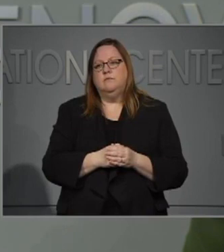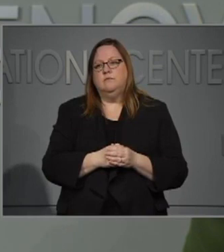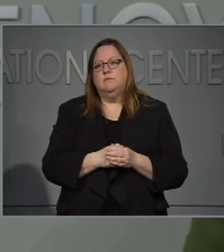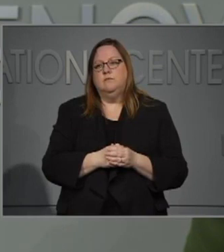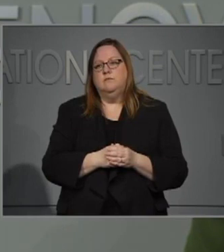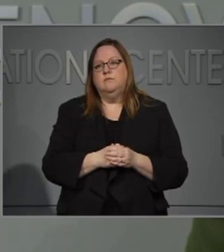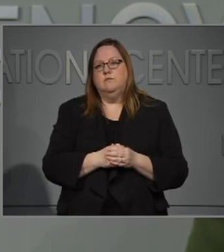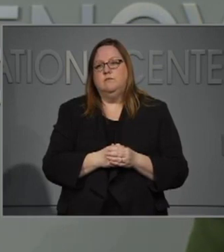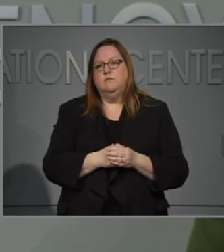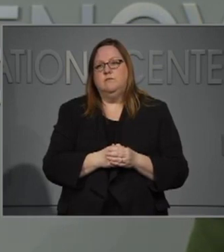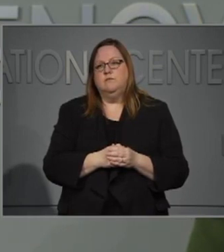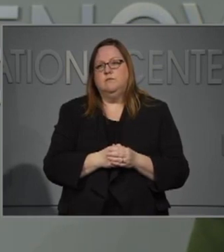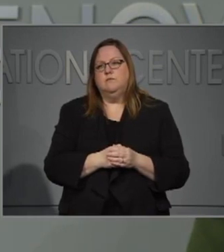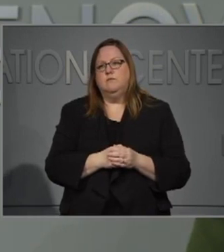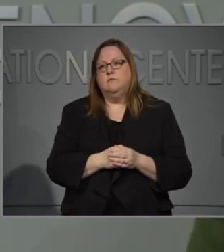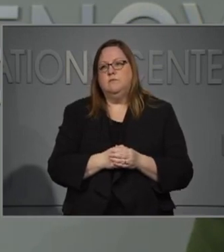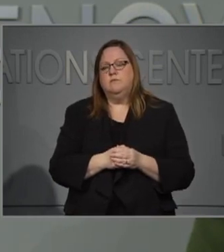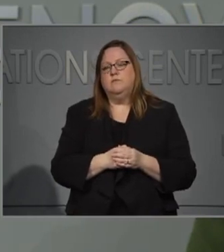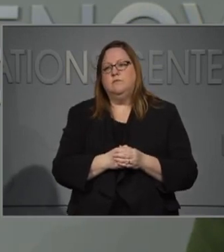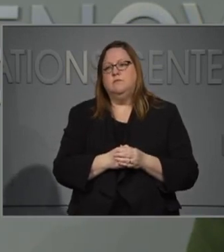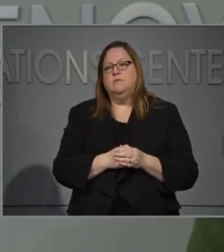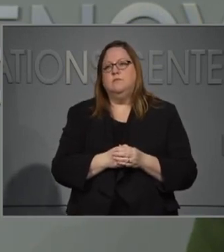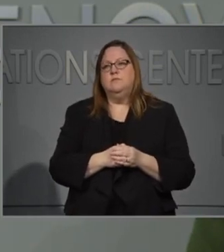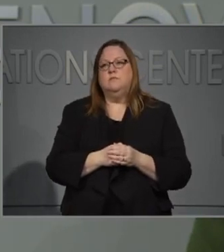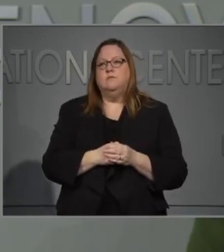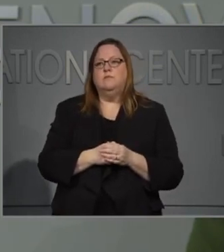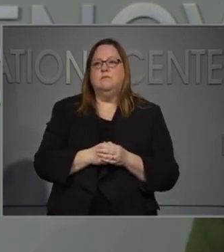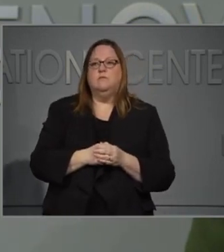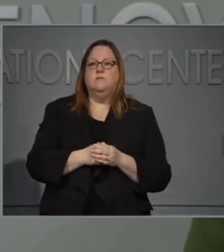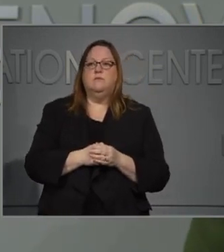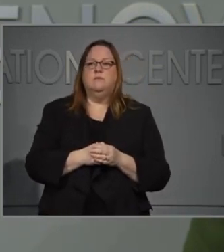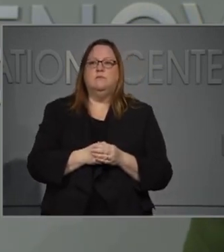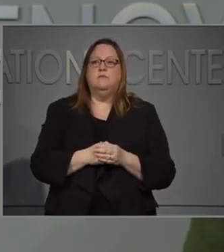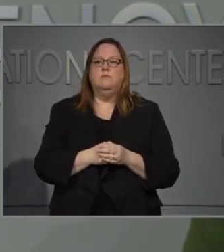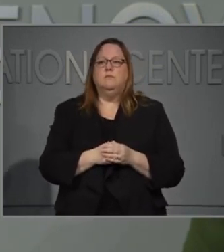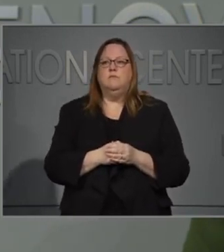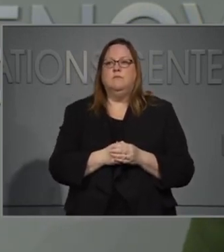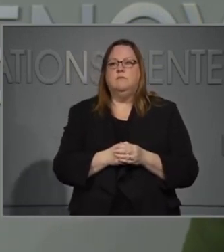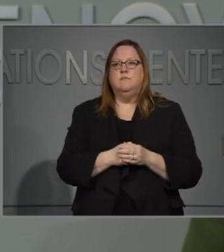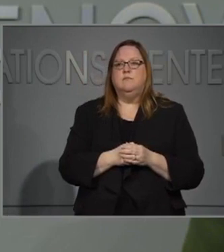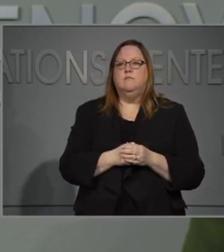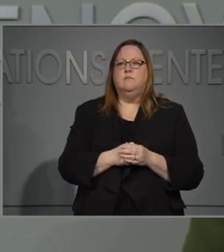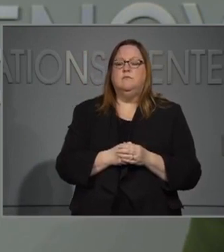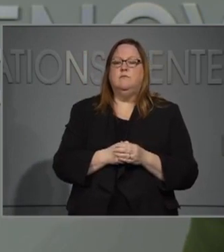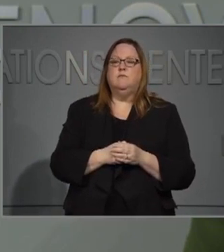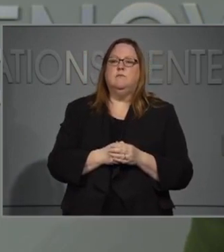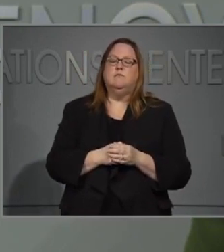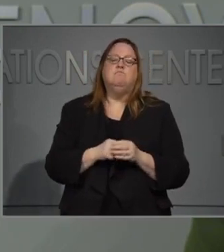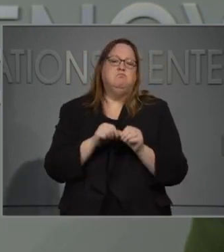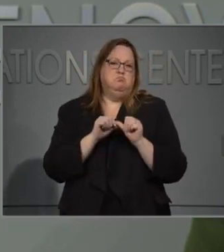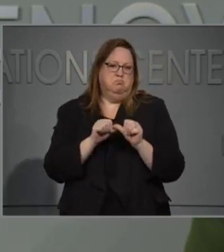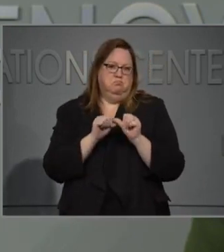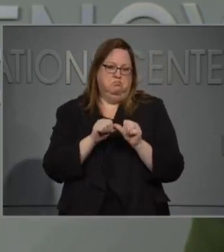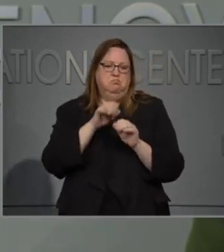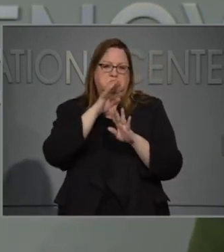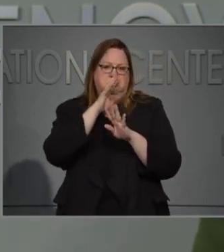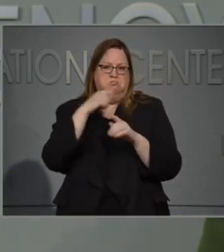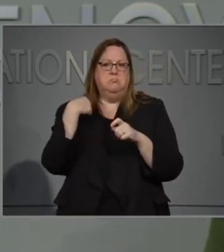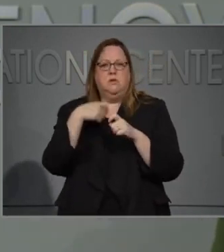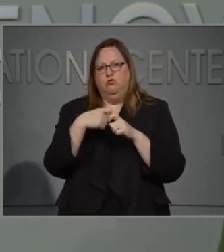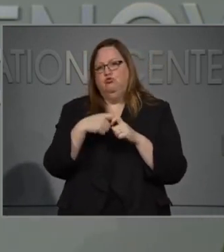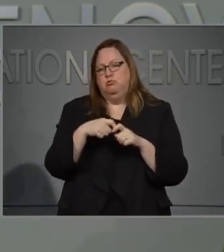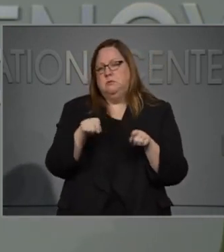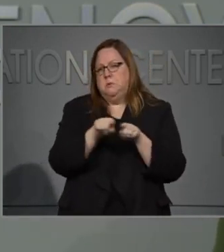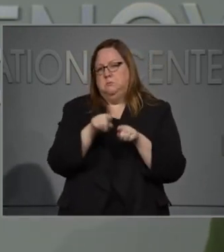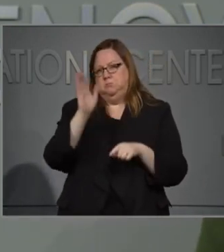objetos y superficies frecuentemente tocados de manera diaria. Además, estamos lanzando la herramienta Comprobar mis